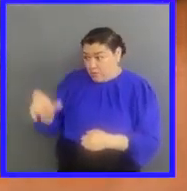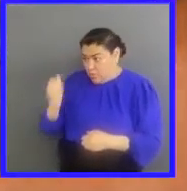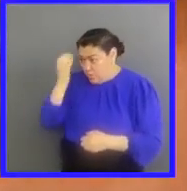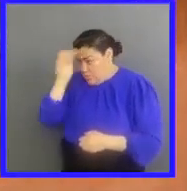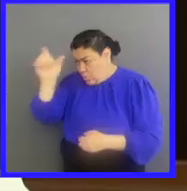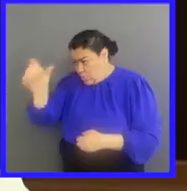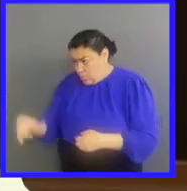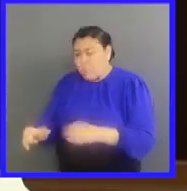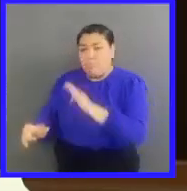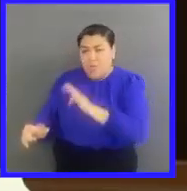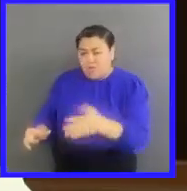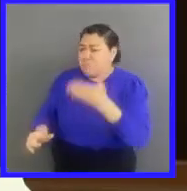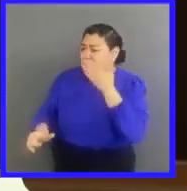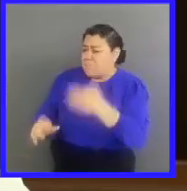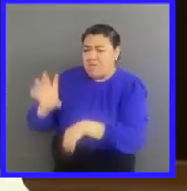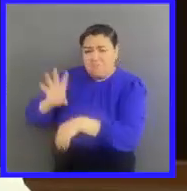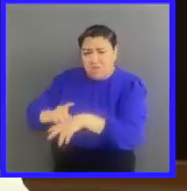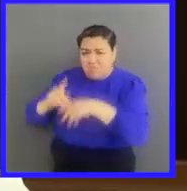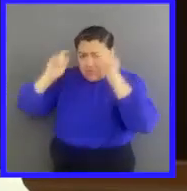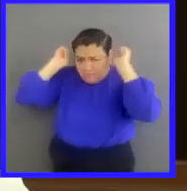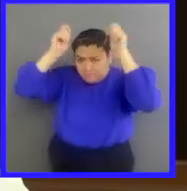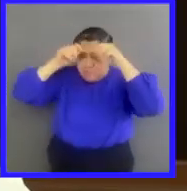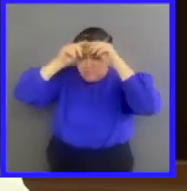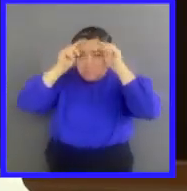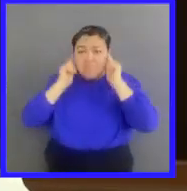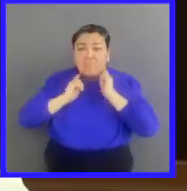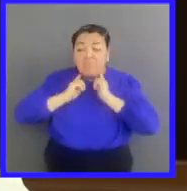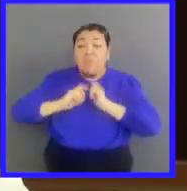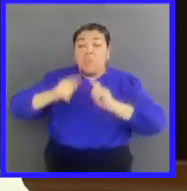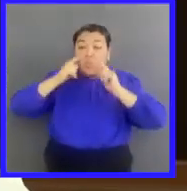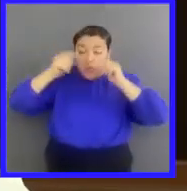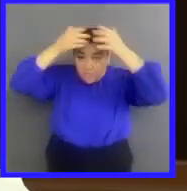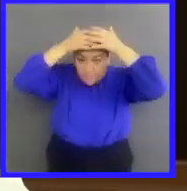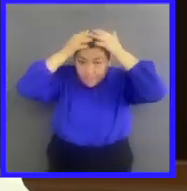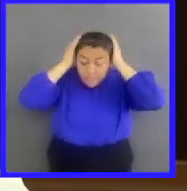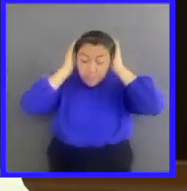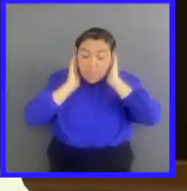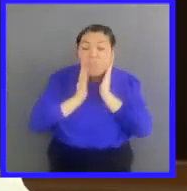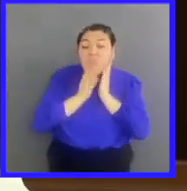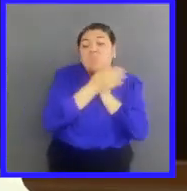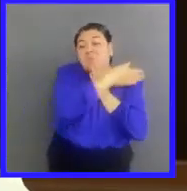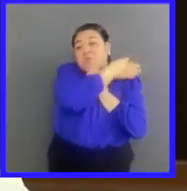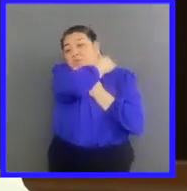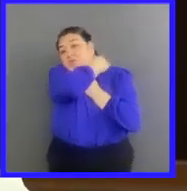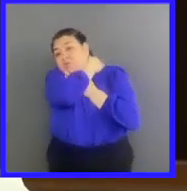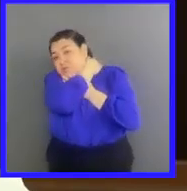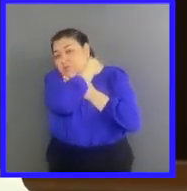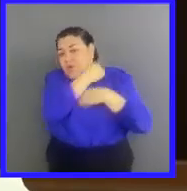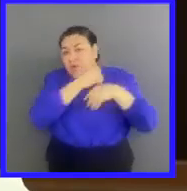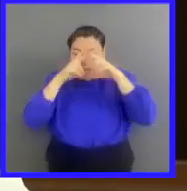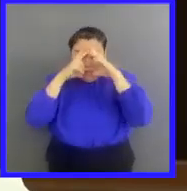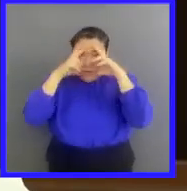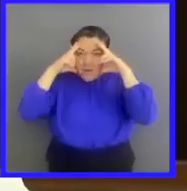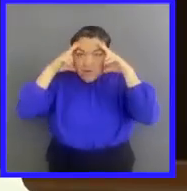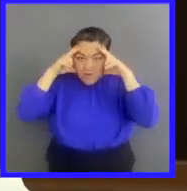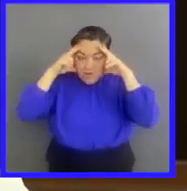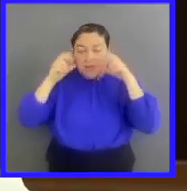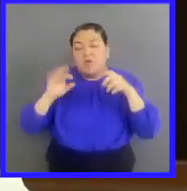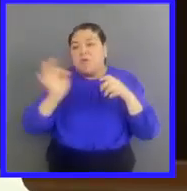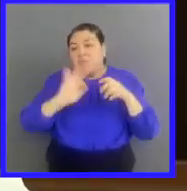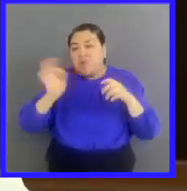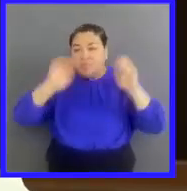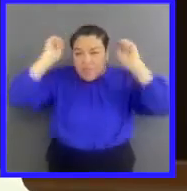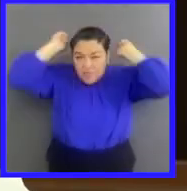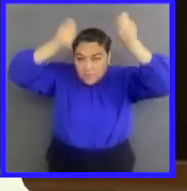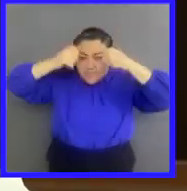personas. Cuando el velo o hijab no impida la adecuada identificación de la persona, se permite a la solicitante que en la